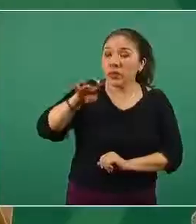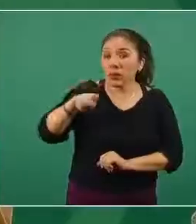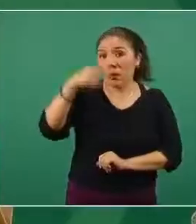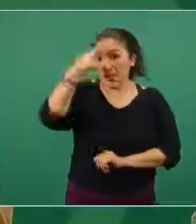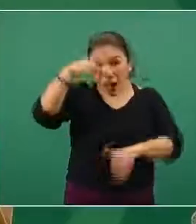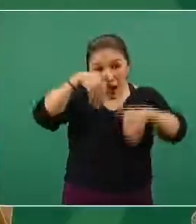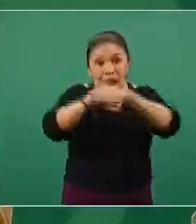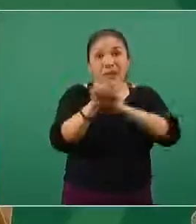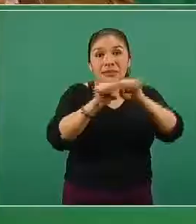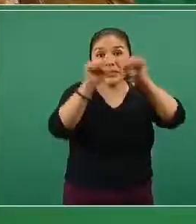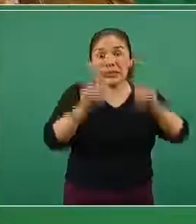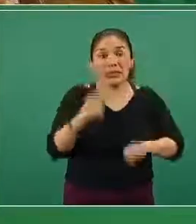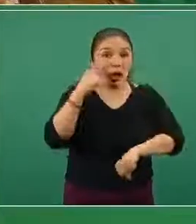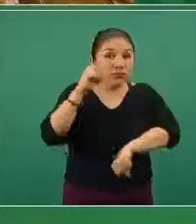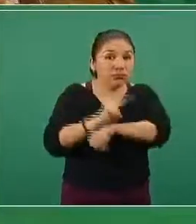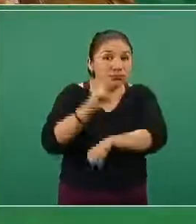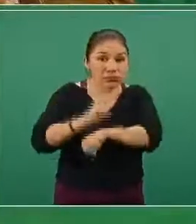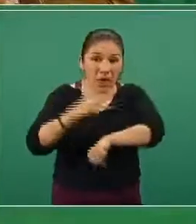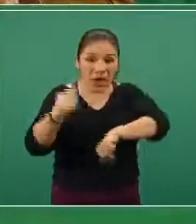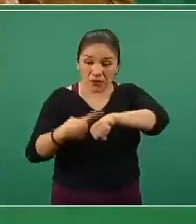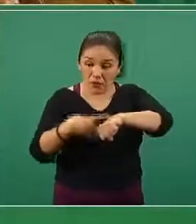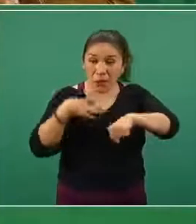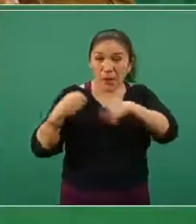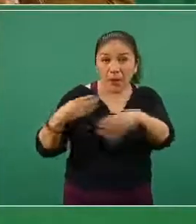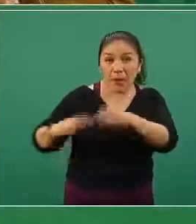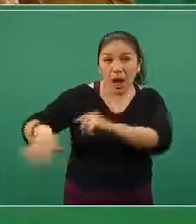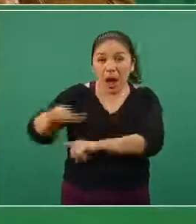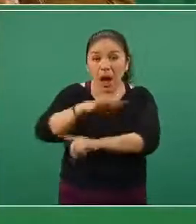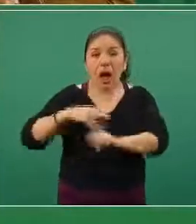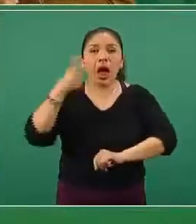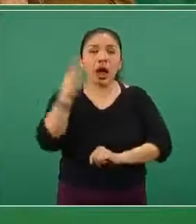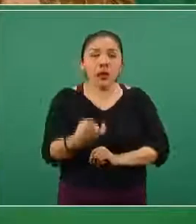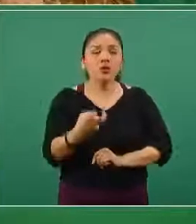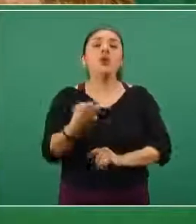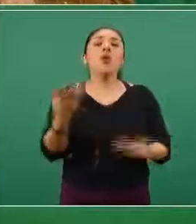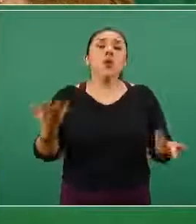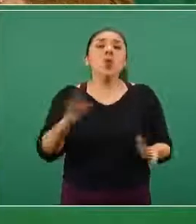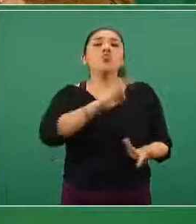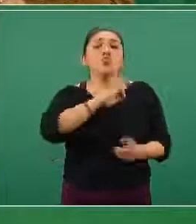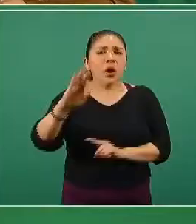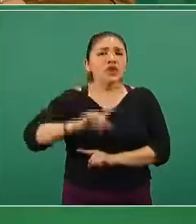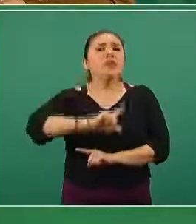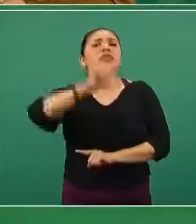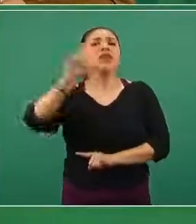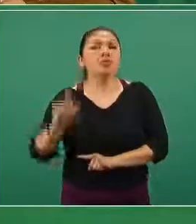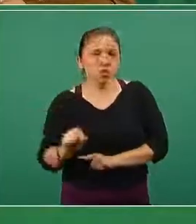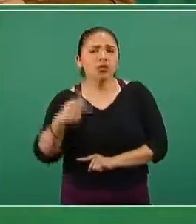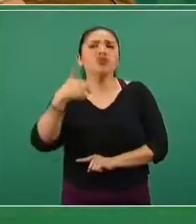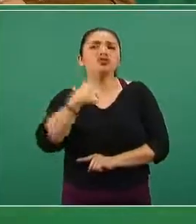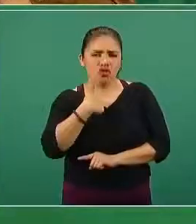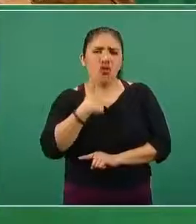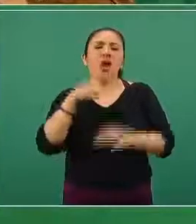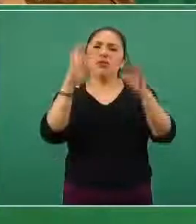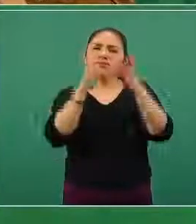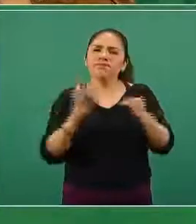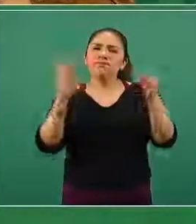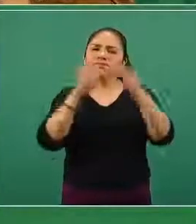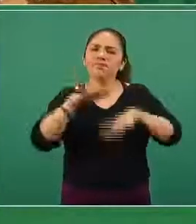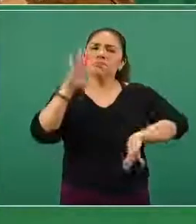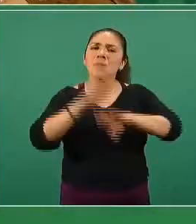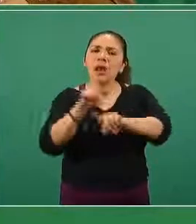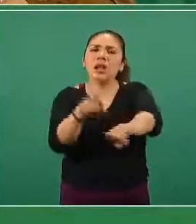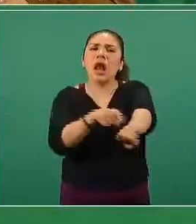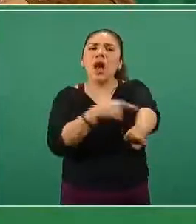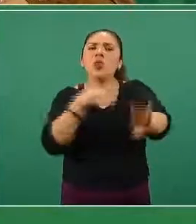al sistema de vigilancia epidemiológica, y entonces podremos posteriormente darle un panorama de cómo se